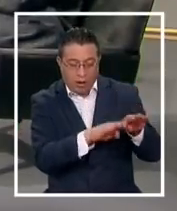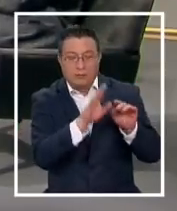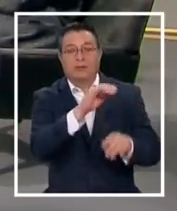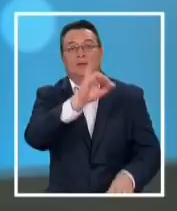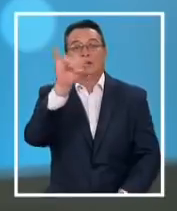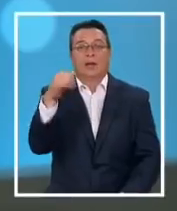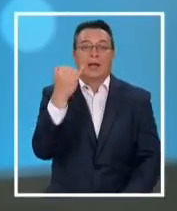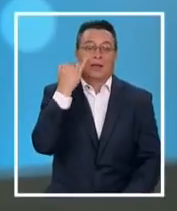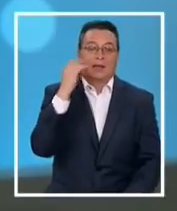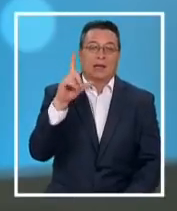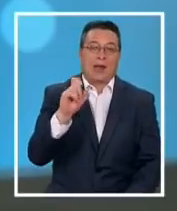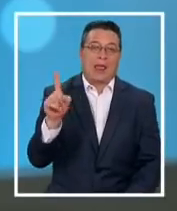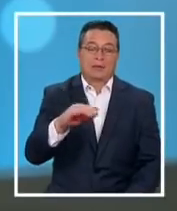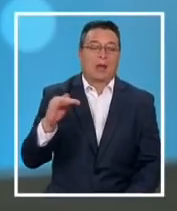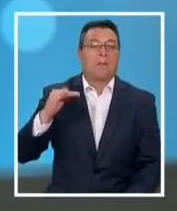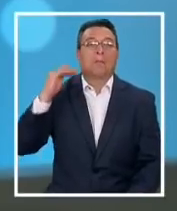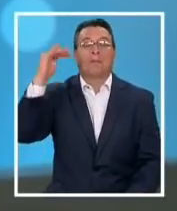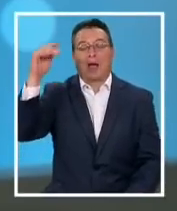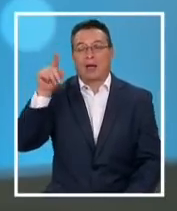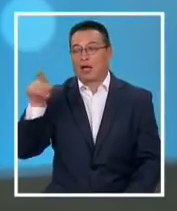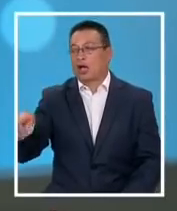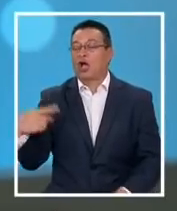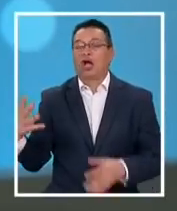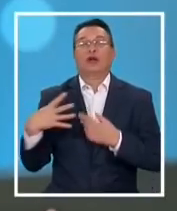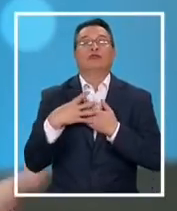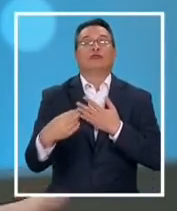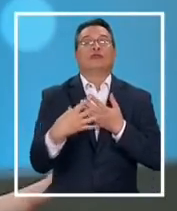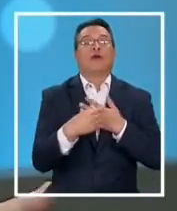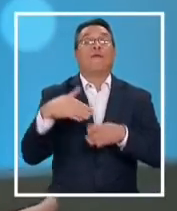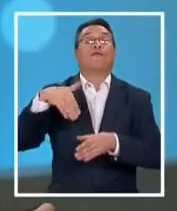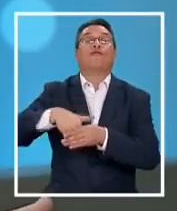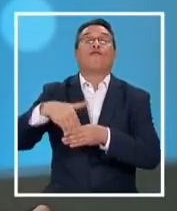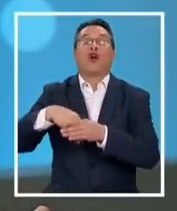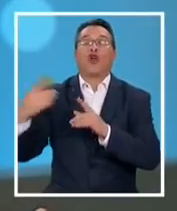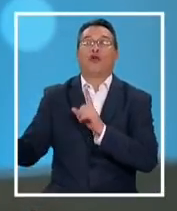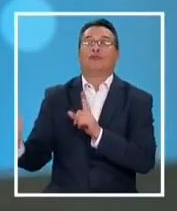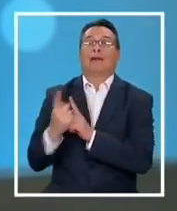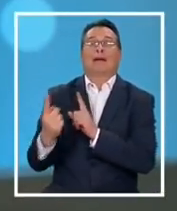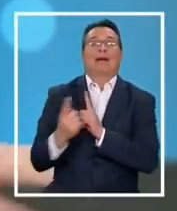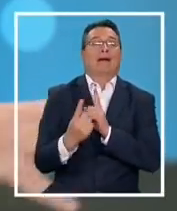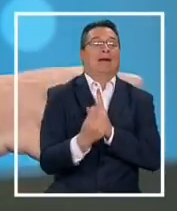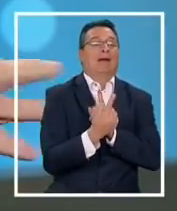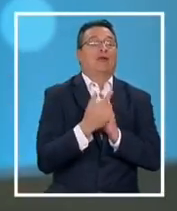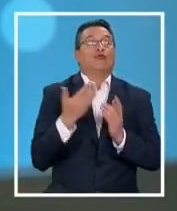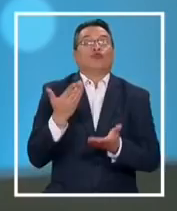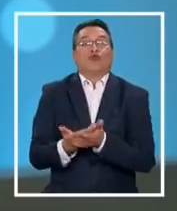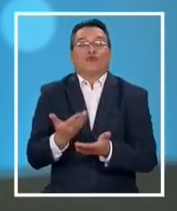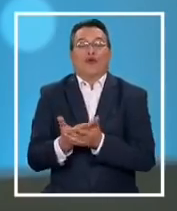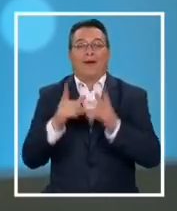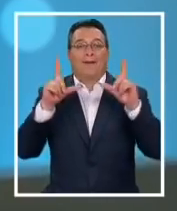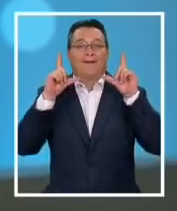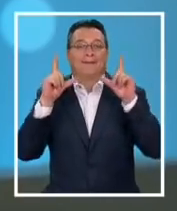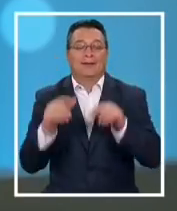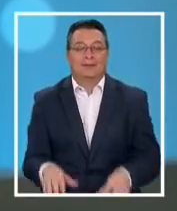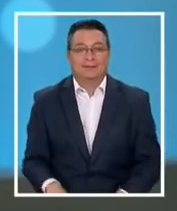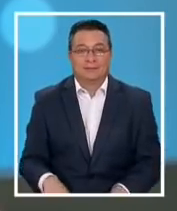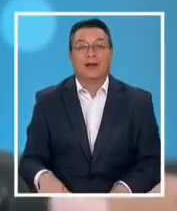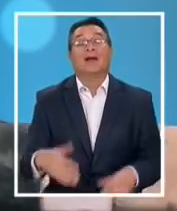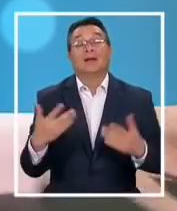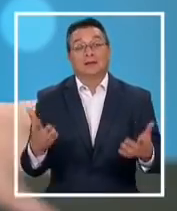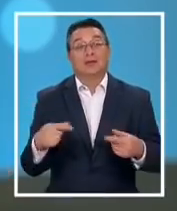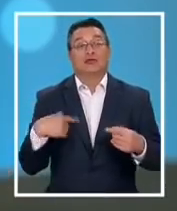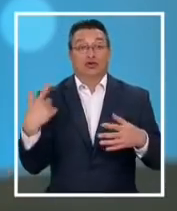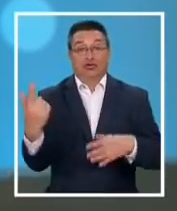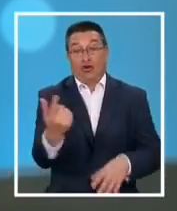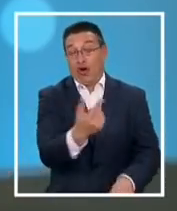causa que Pamela Giles encarnó, claramente. Y esto es una conversación por lo demás que sotoboche